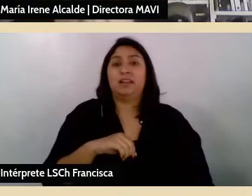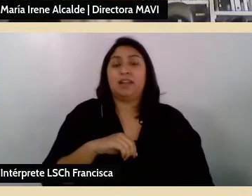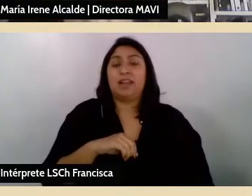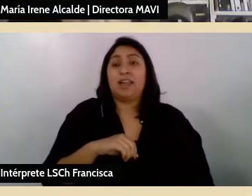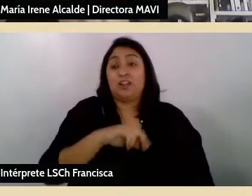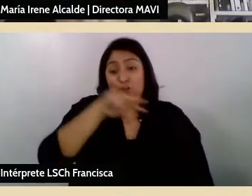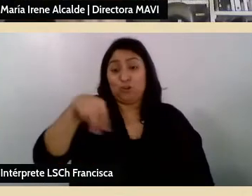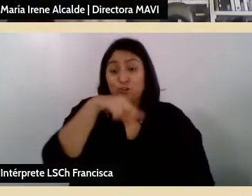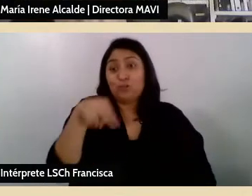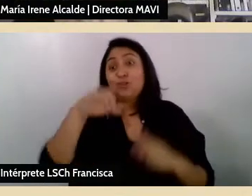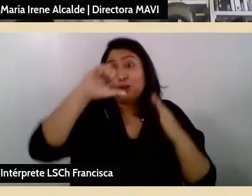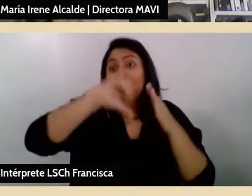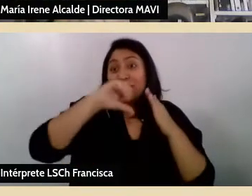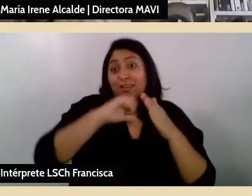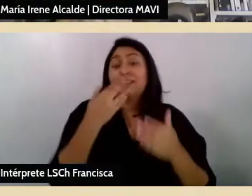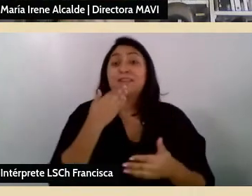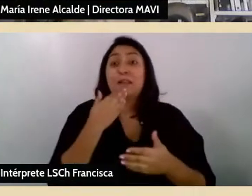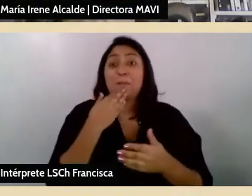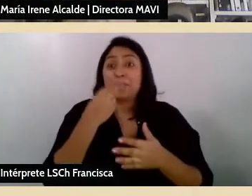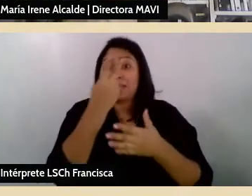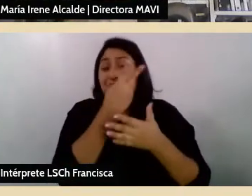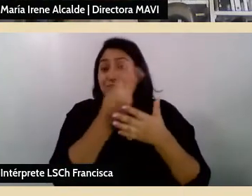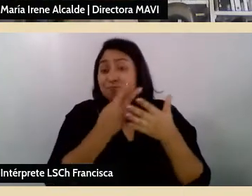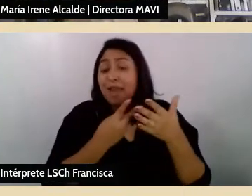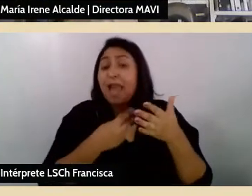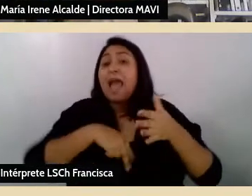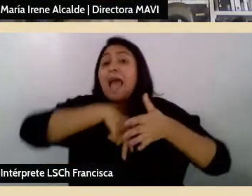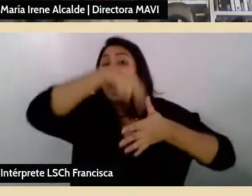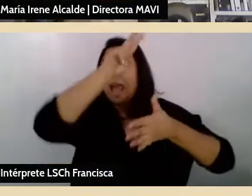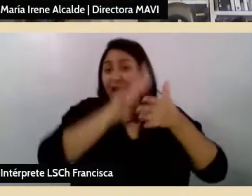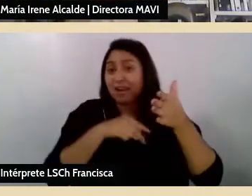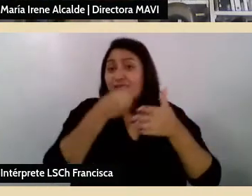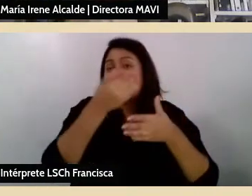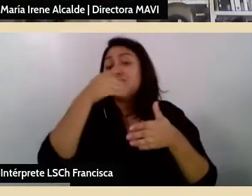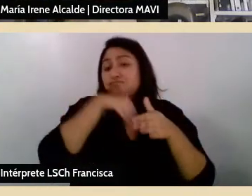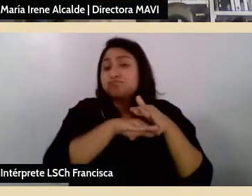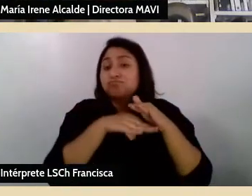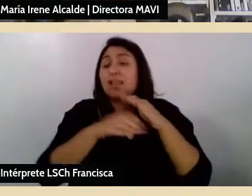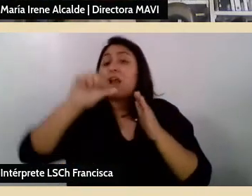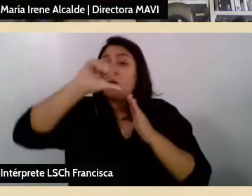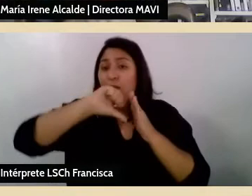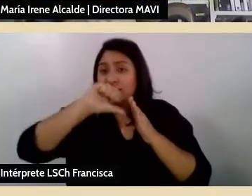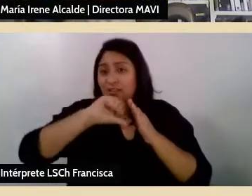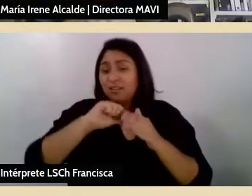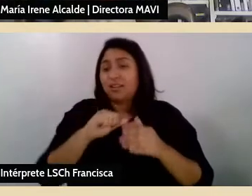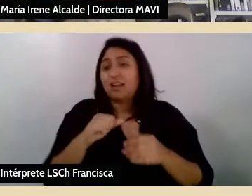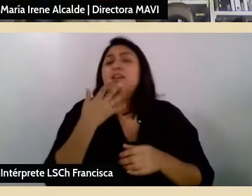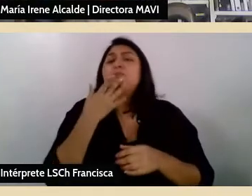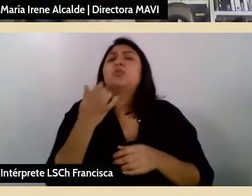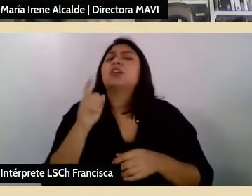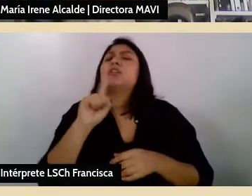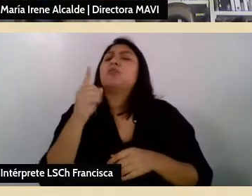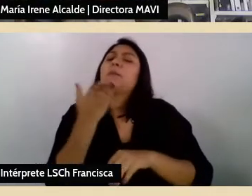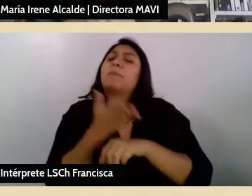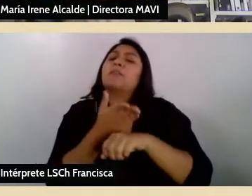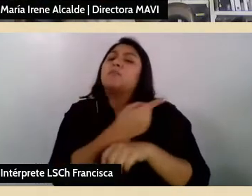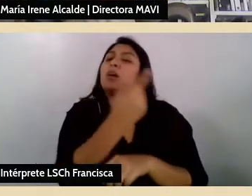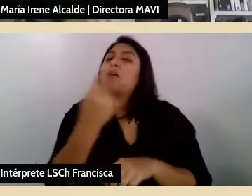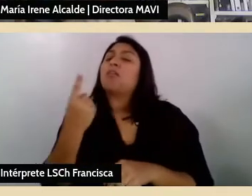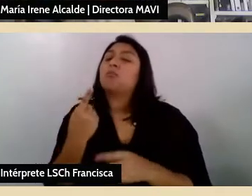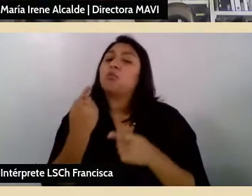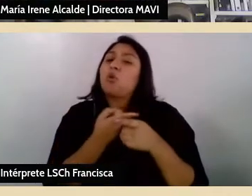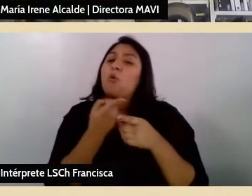cuarentena, entonces, ¿por qué no le pedimos a cada uno que hable de alguna obra y con la que se sienta